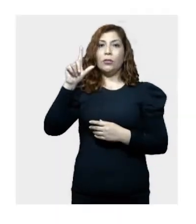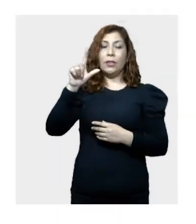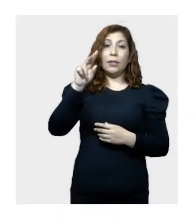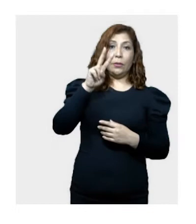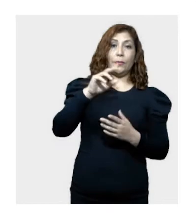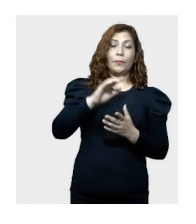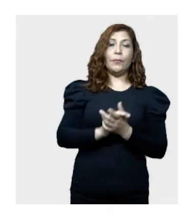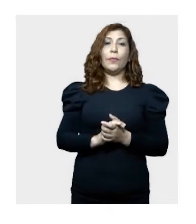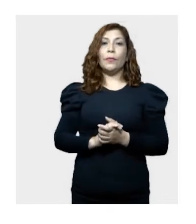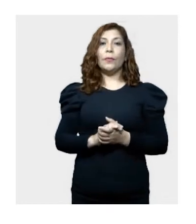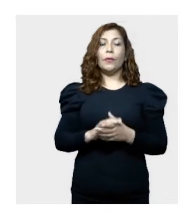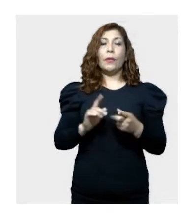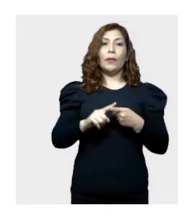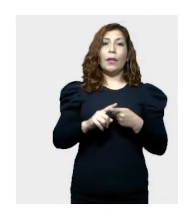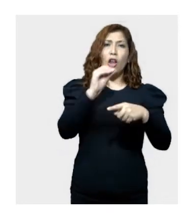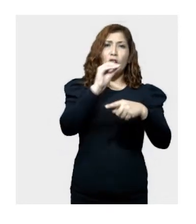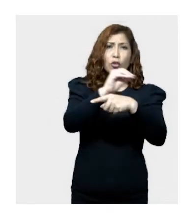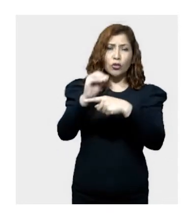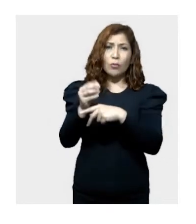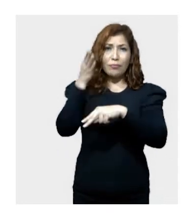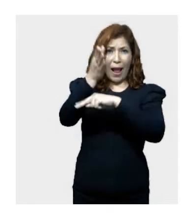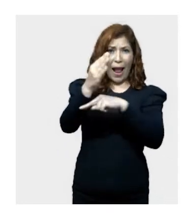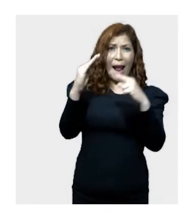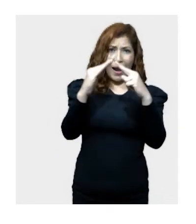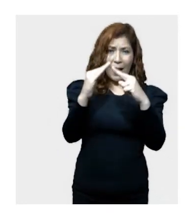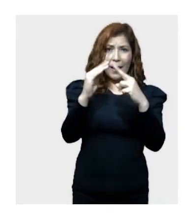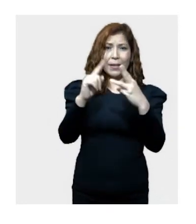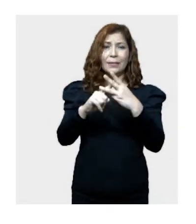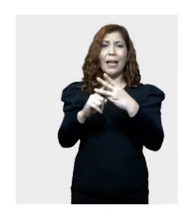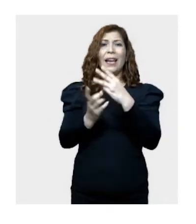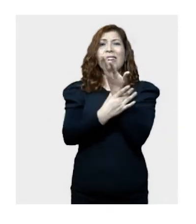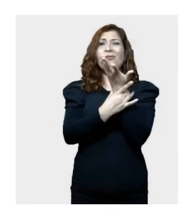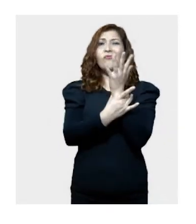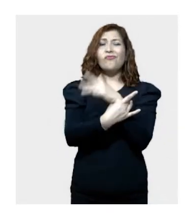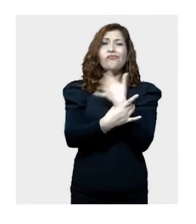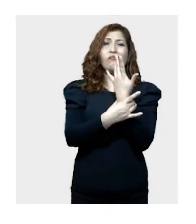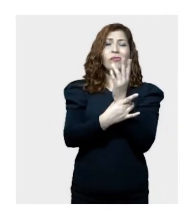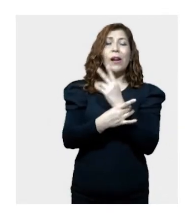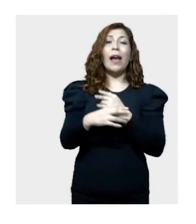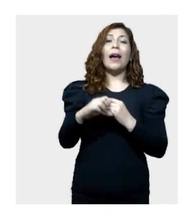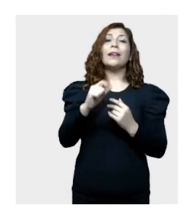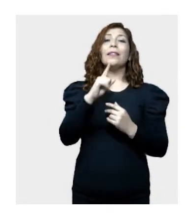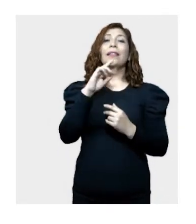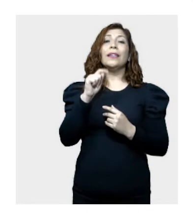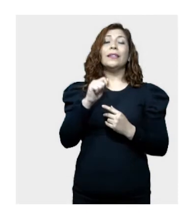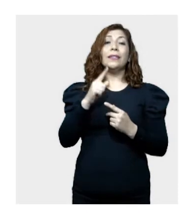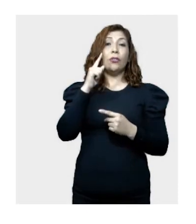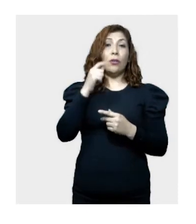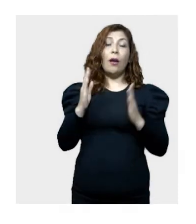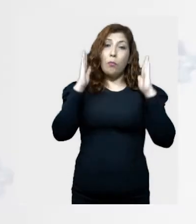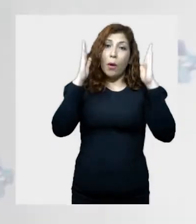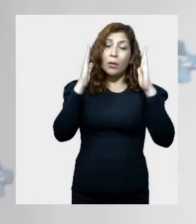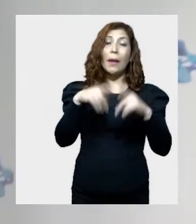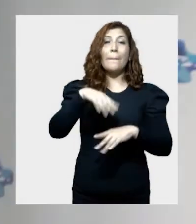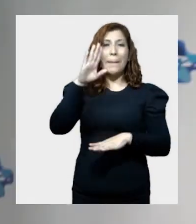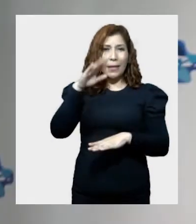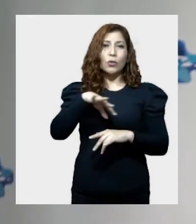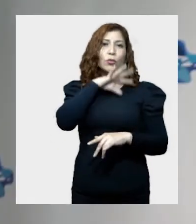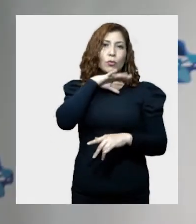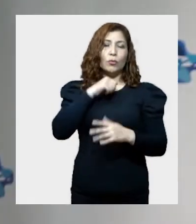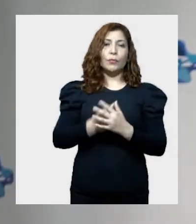272. Nutrición enteral domiciliaria y artritis reumatoide refractaria son las prestaciones con mayor